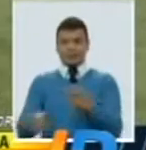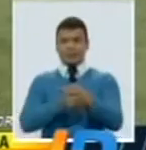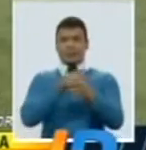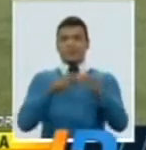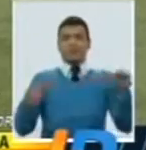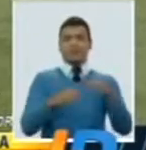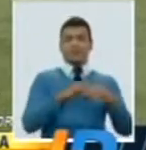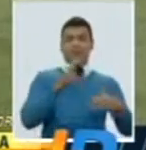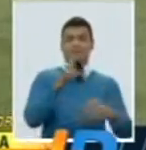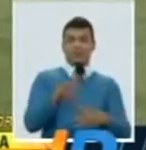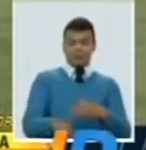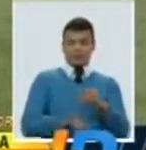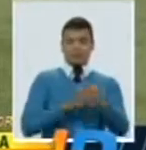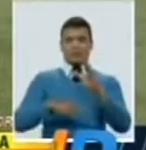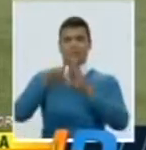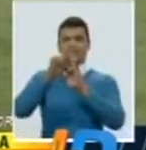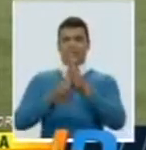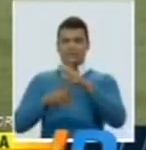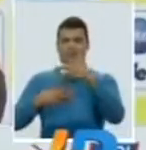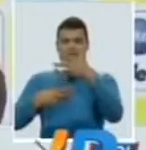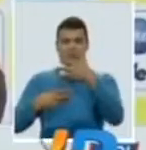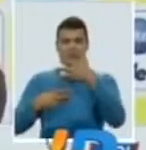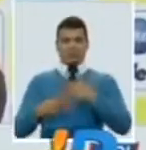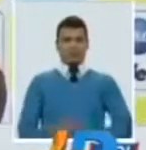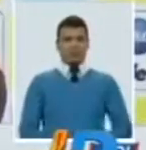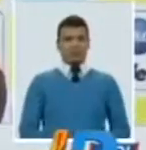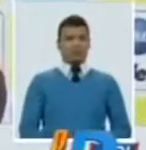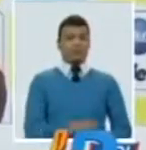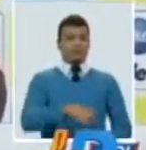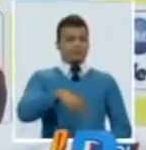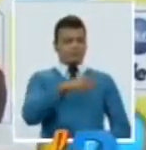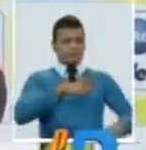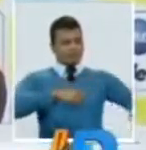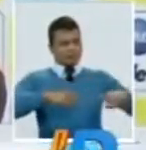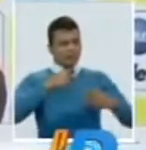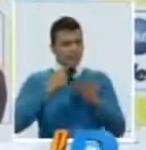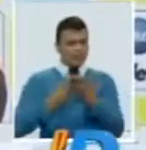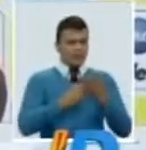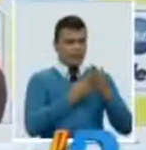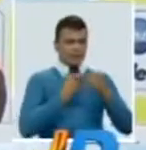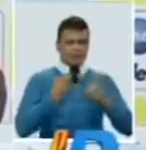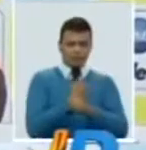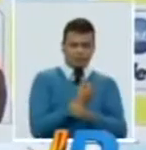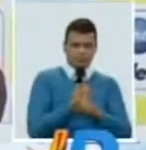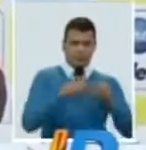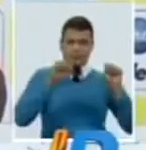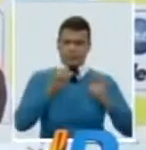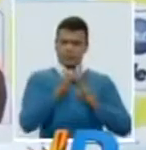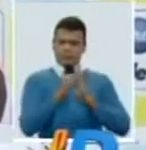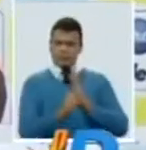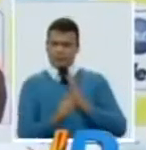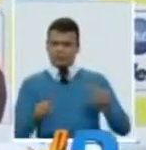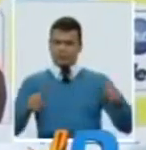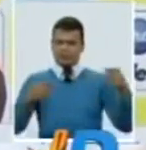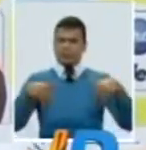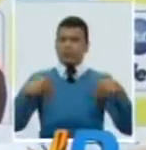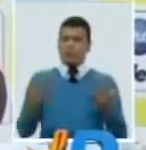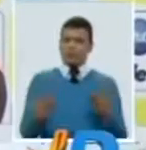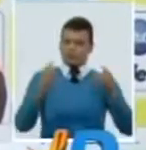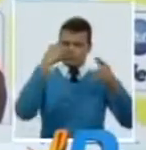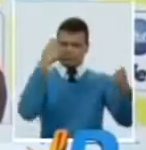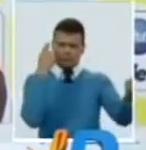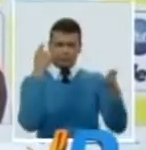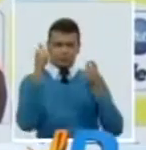C. Seguramente los profes ya han comenzado a trabajar para ver cuál es el plan contra Japón y en